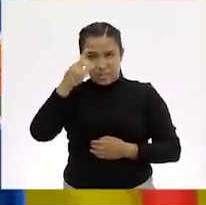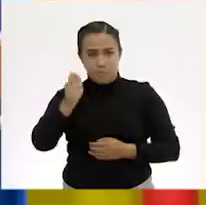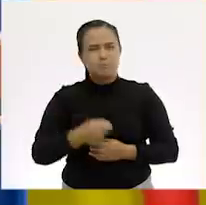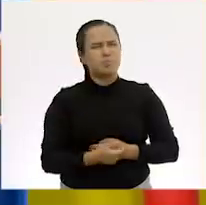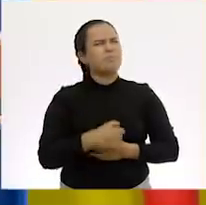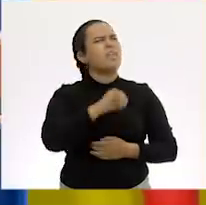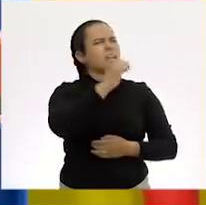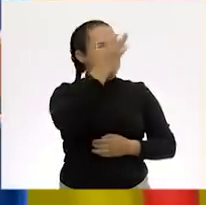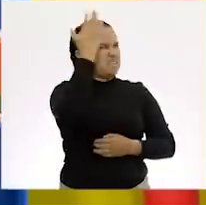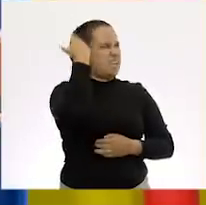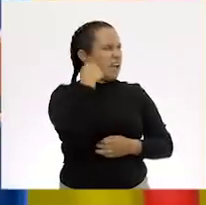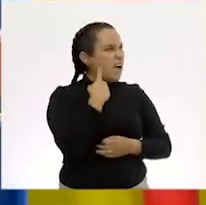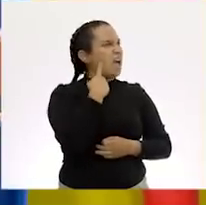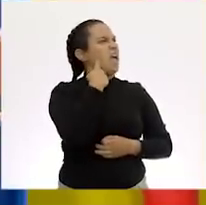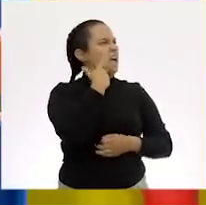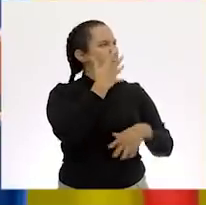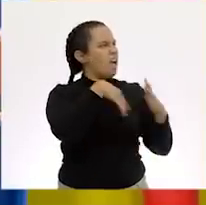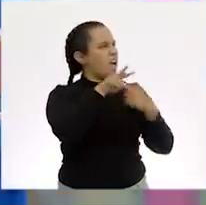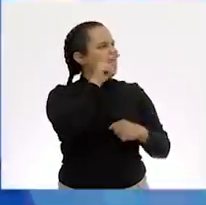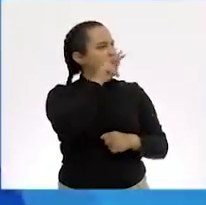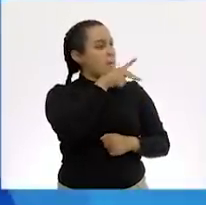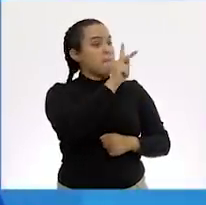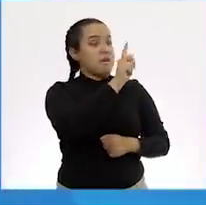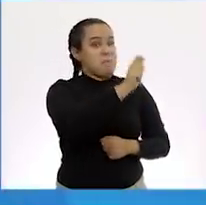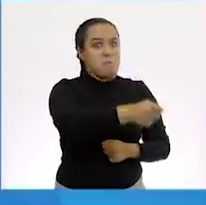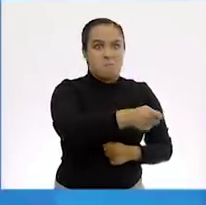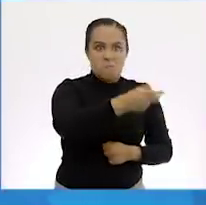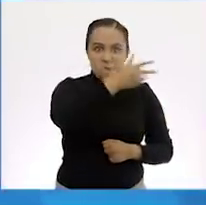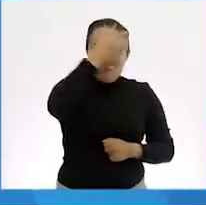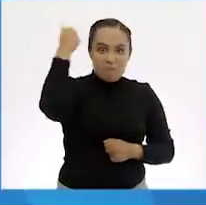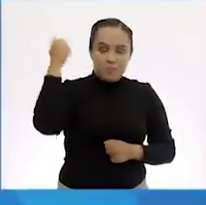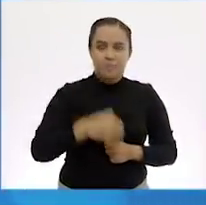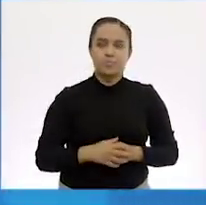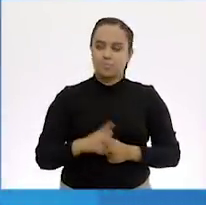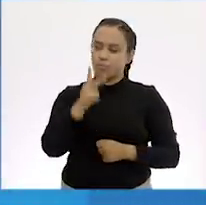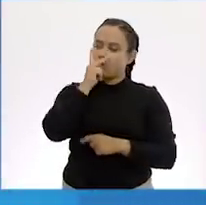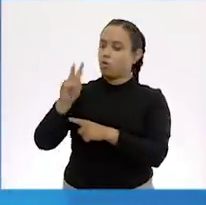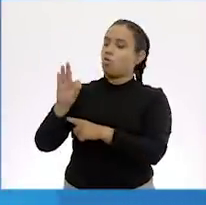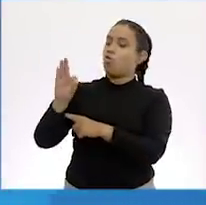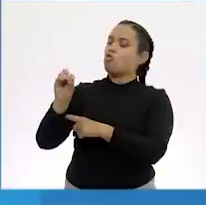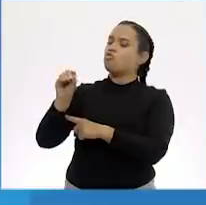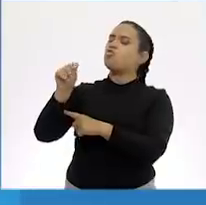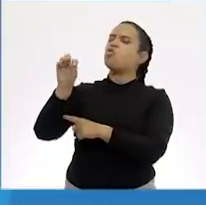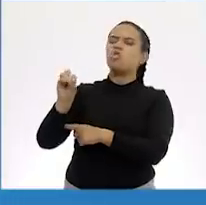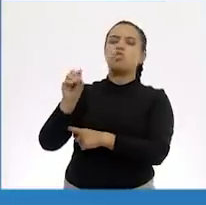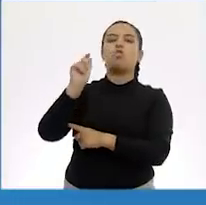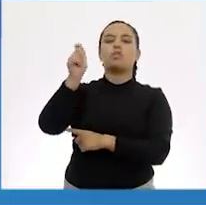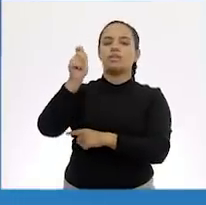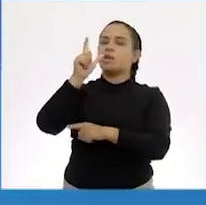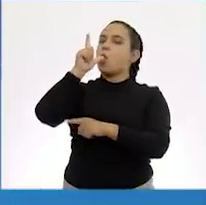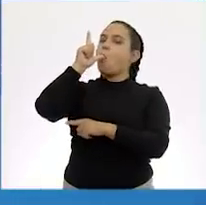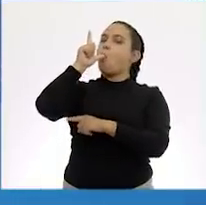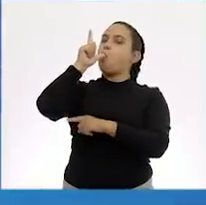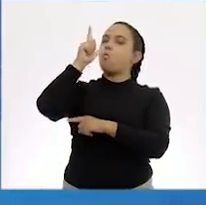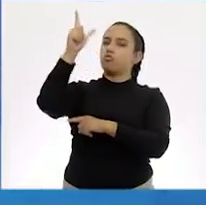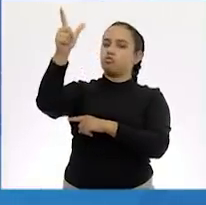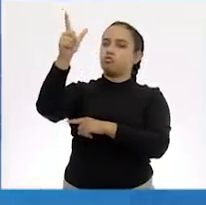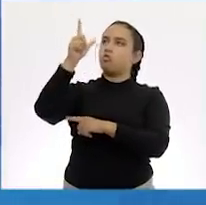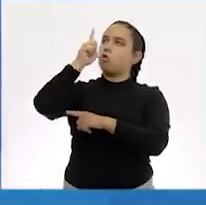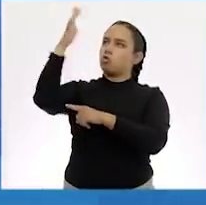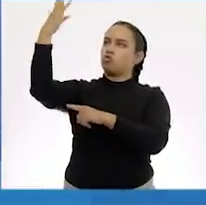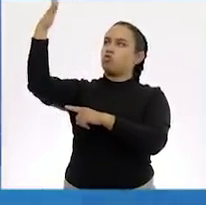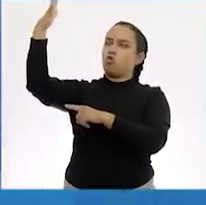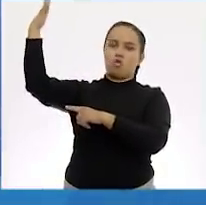esa palabra antes, pero no sé qué significa. Bueno, el término foto viene de luz, en este caso es la luz del